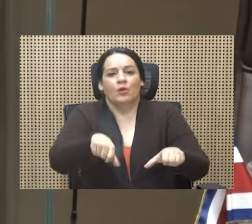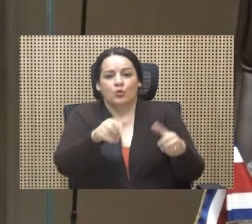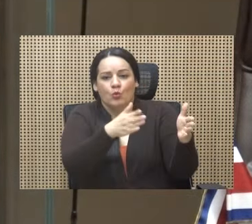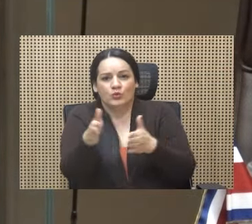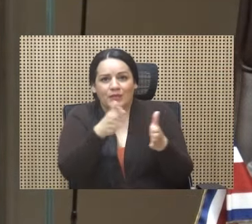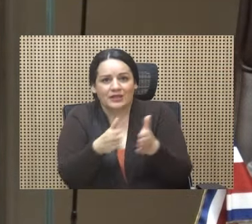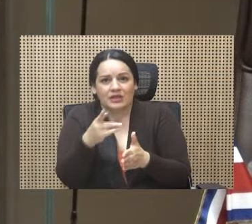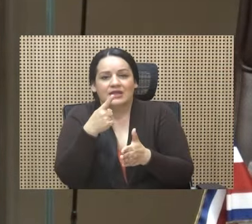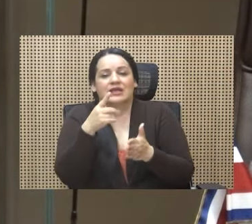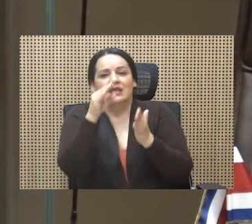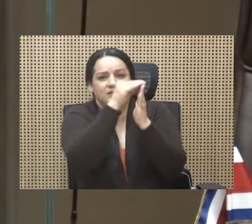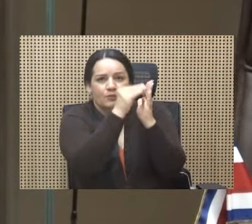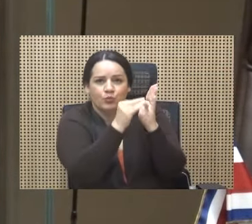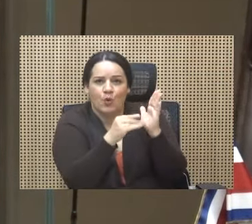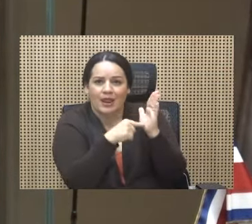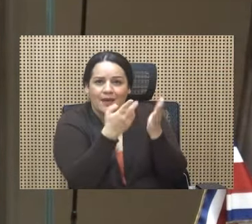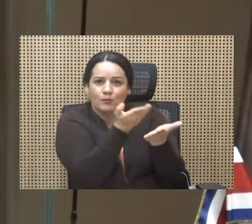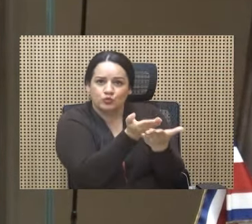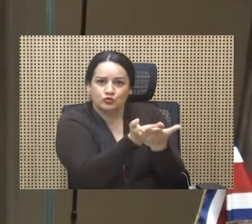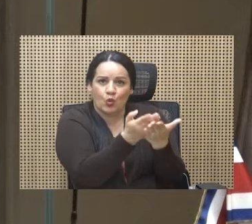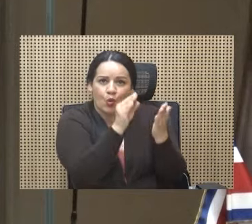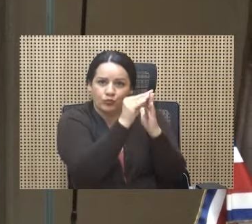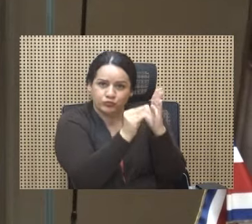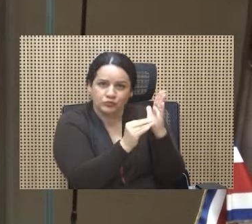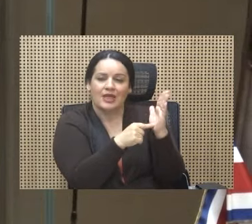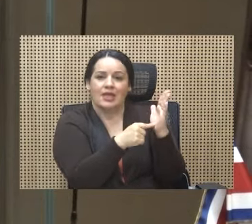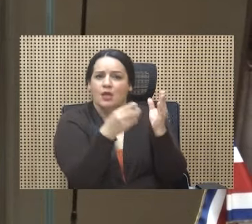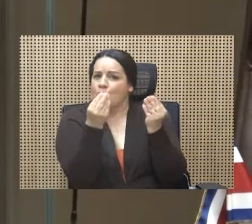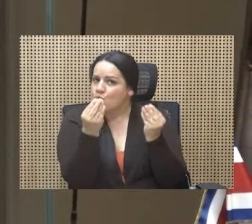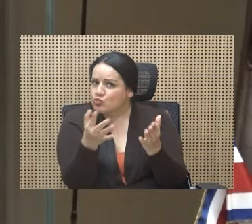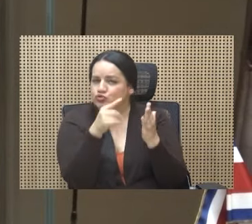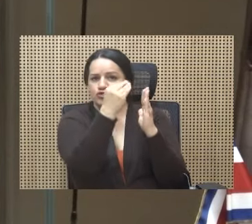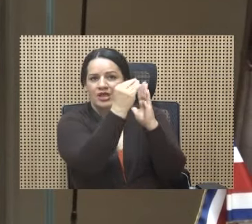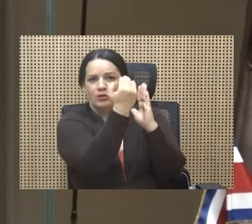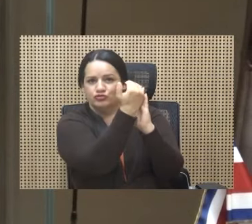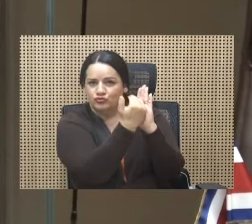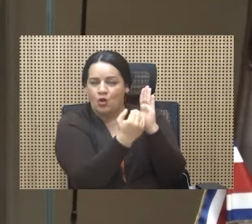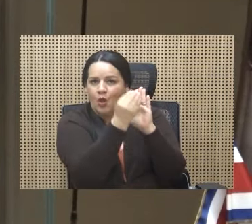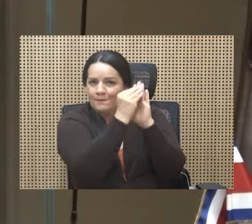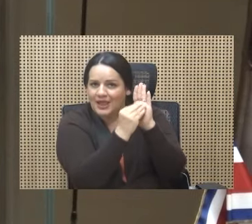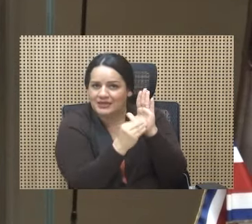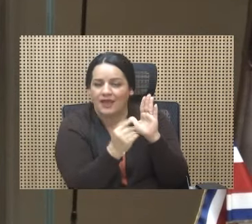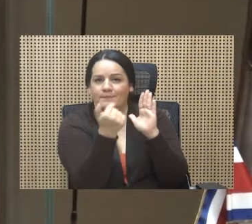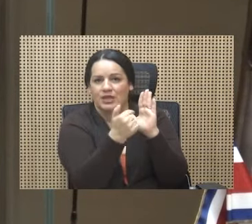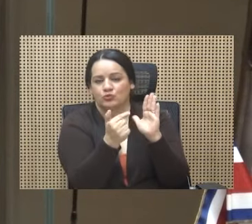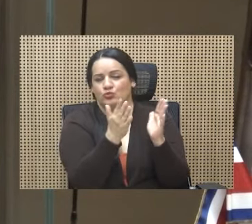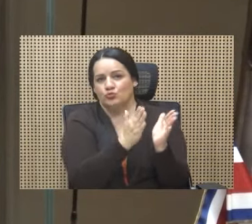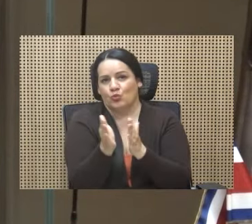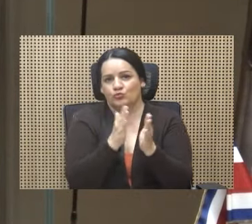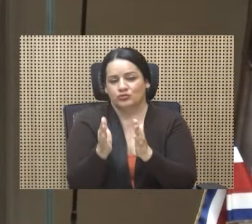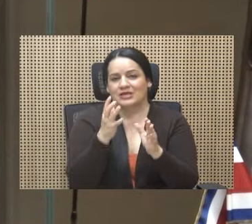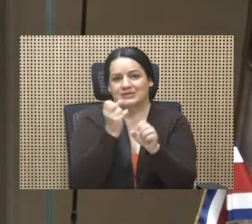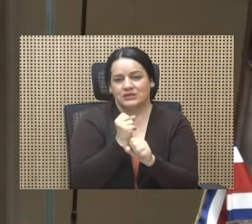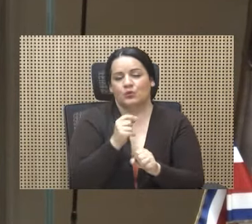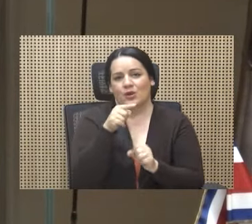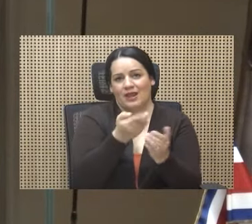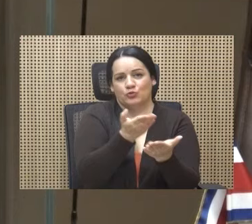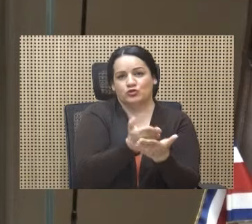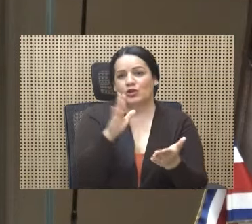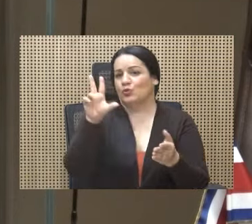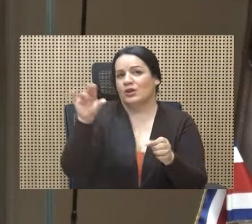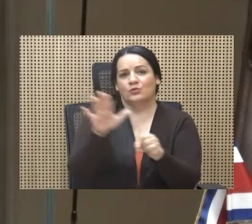hechos en la moción pero que aclaramos que muchos de esos planteamientos y no la totalidad eh Ya son parte de las